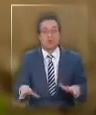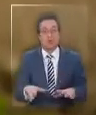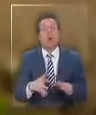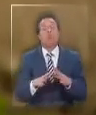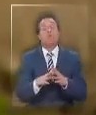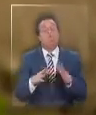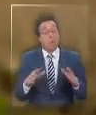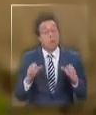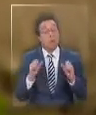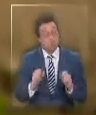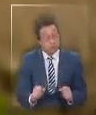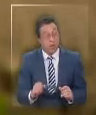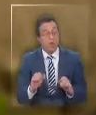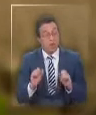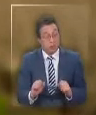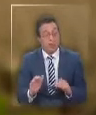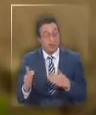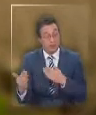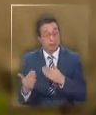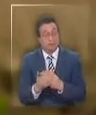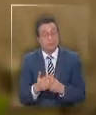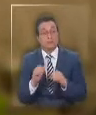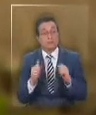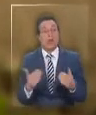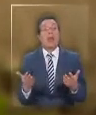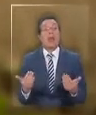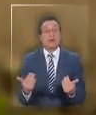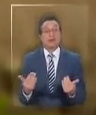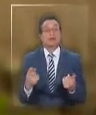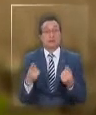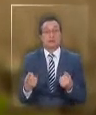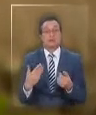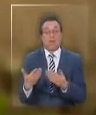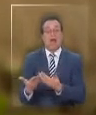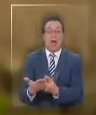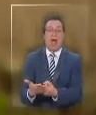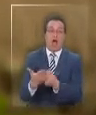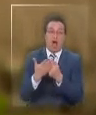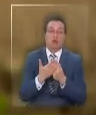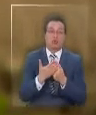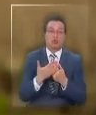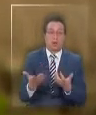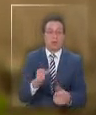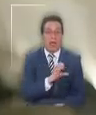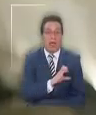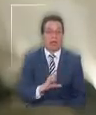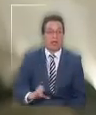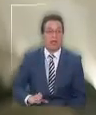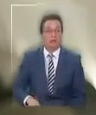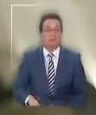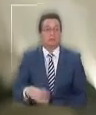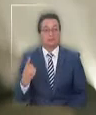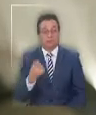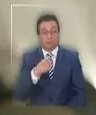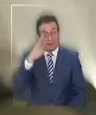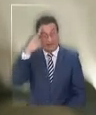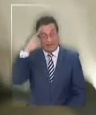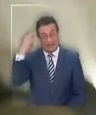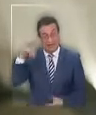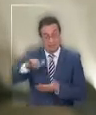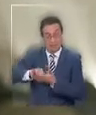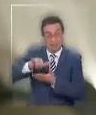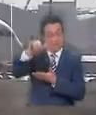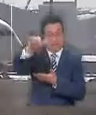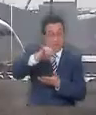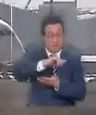muy probable que se necesite un tipo de ayuda de parte. Creemos que la aviación es un